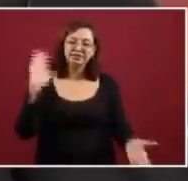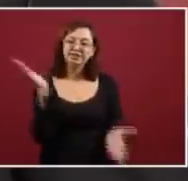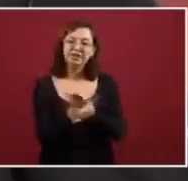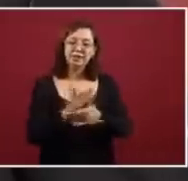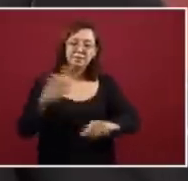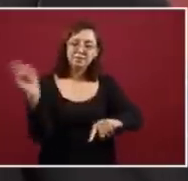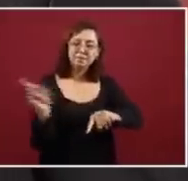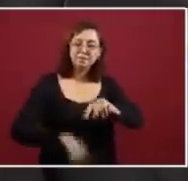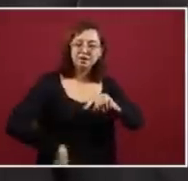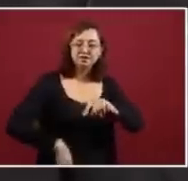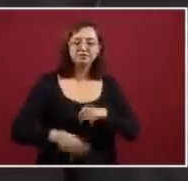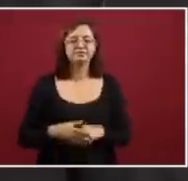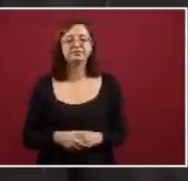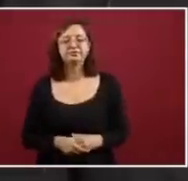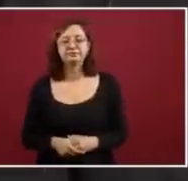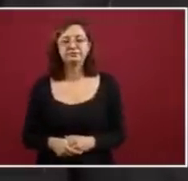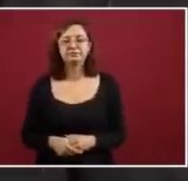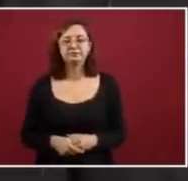de que